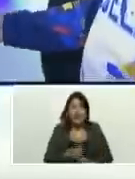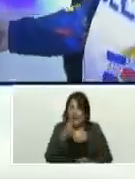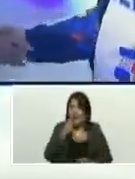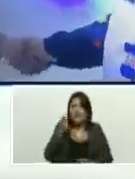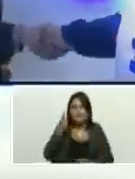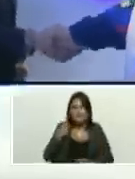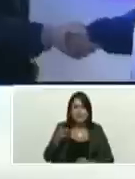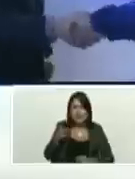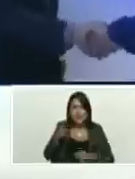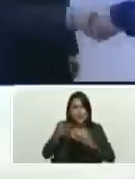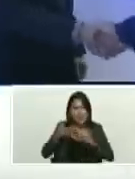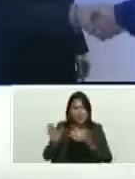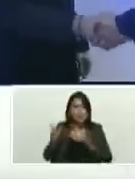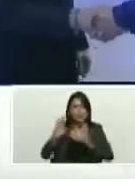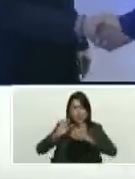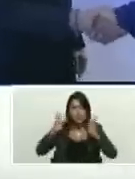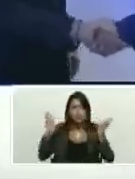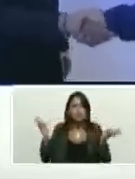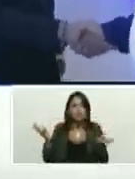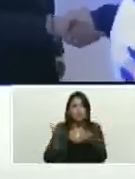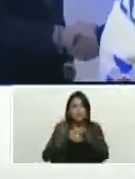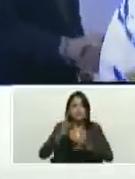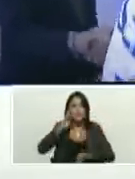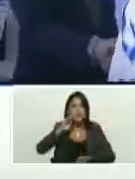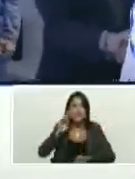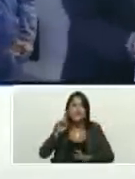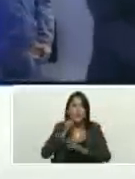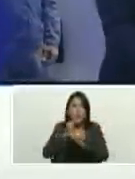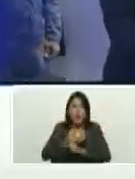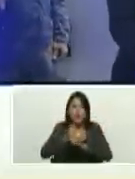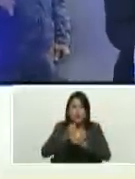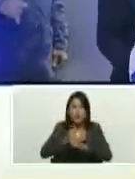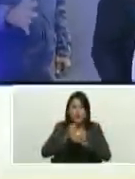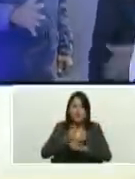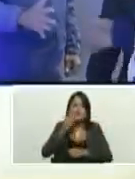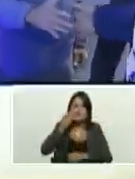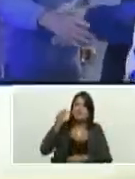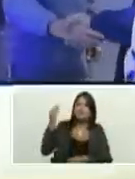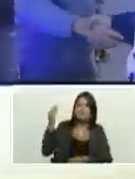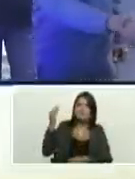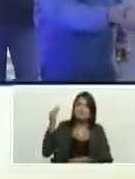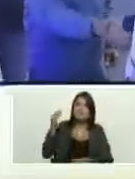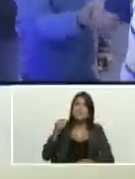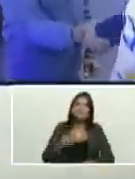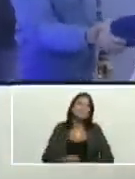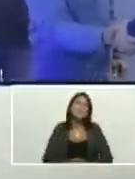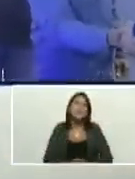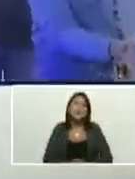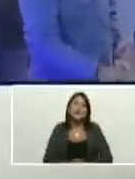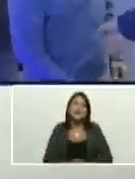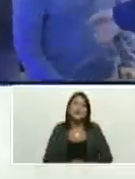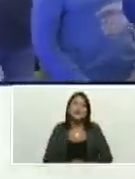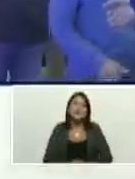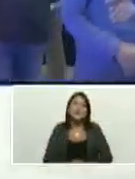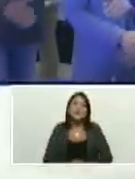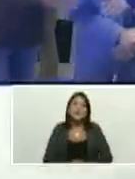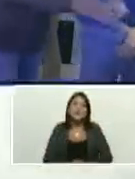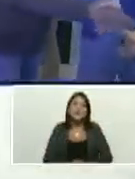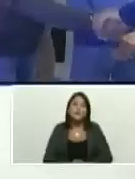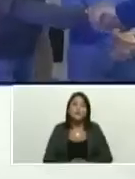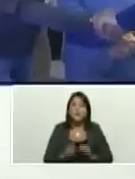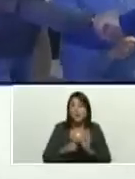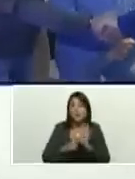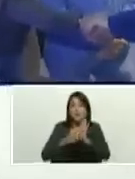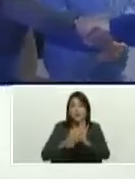Simón Bolívar, a las autoridades de la Confederación de Béisbol del Caribe, a las autoridades